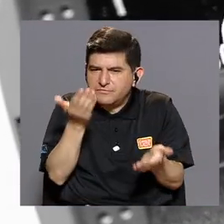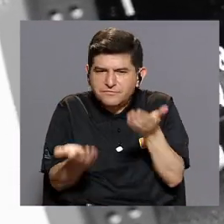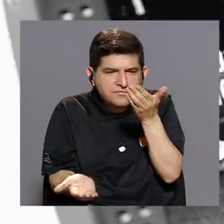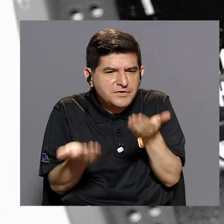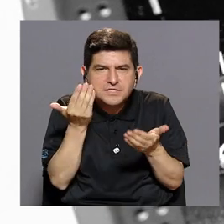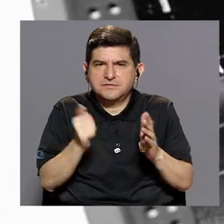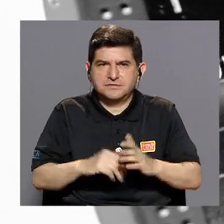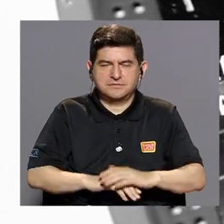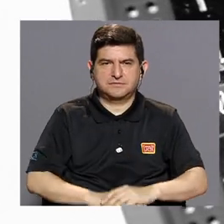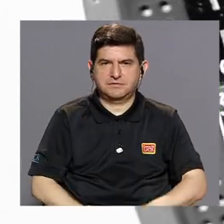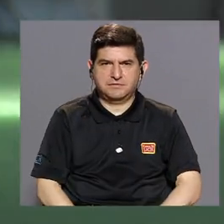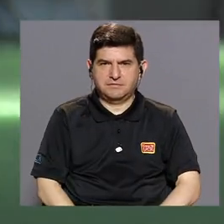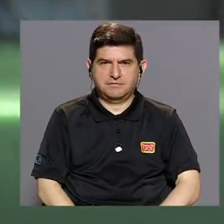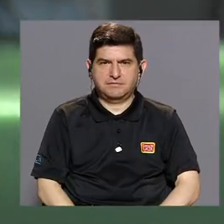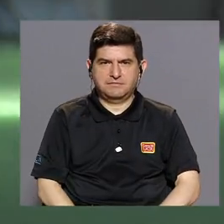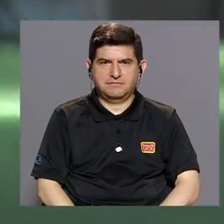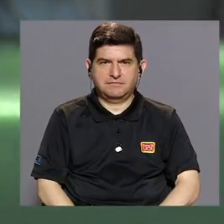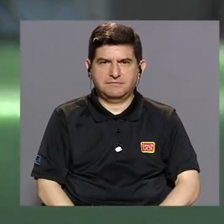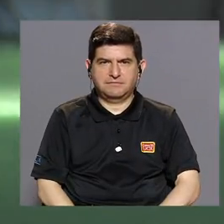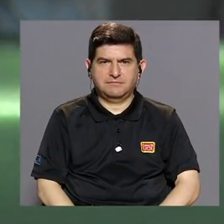quizás,